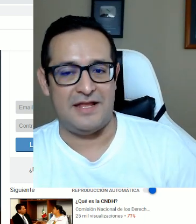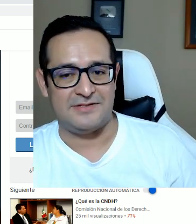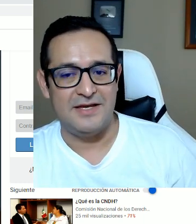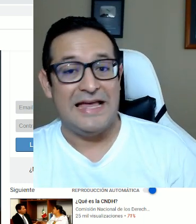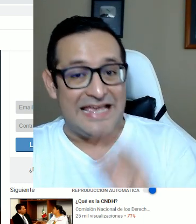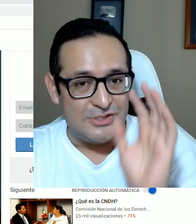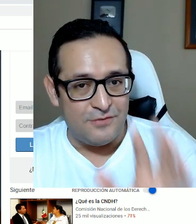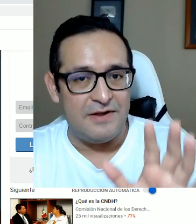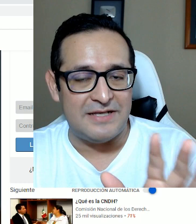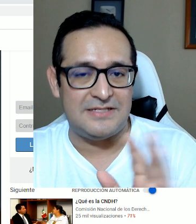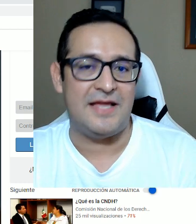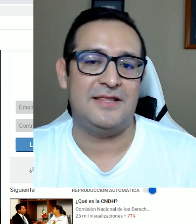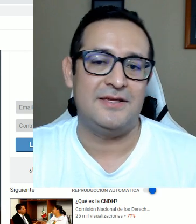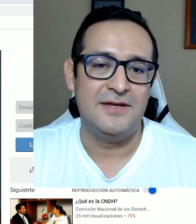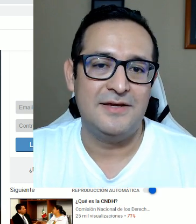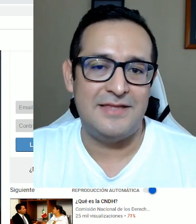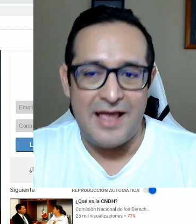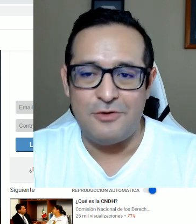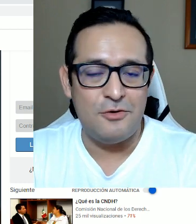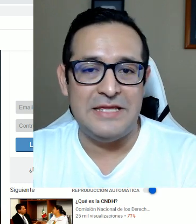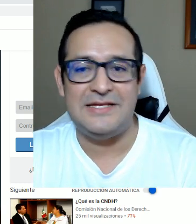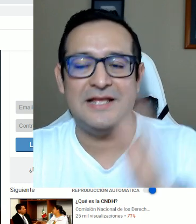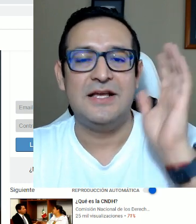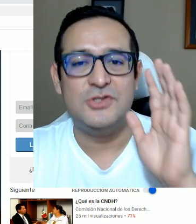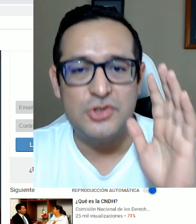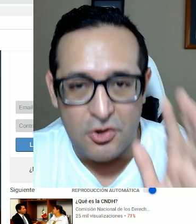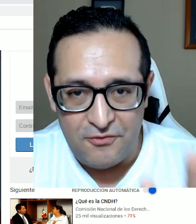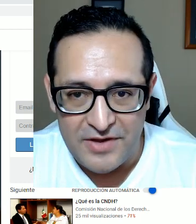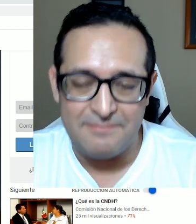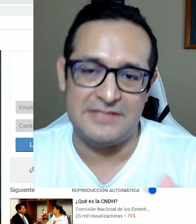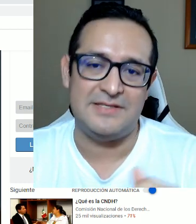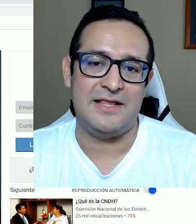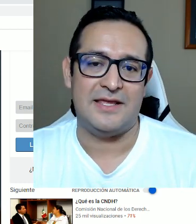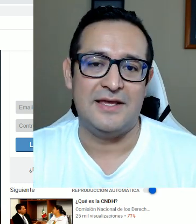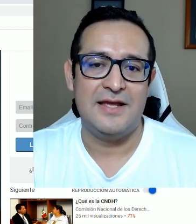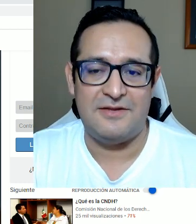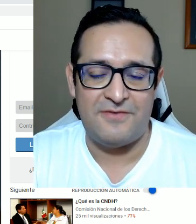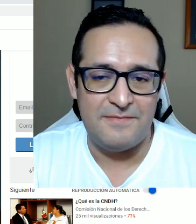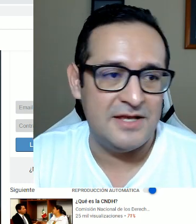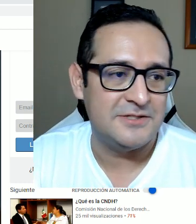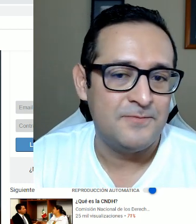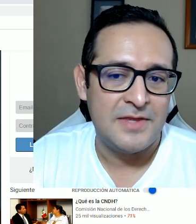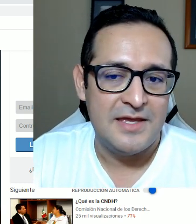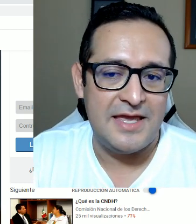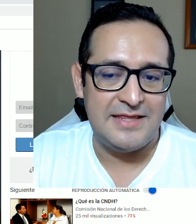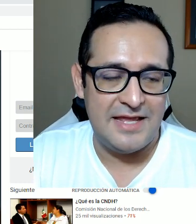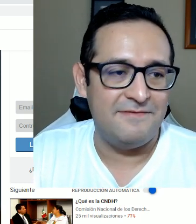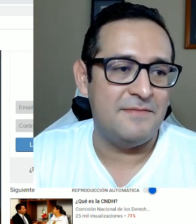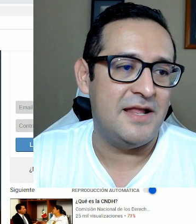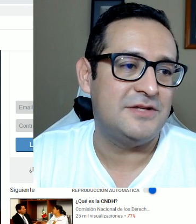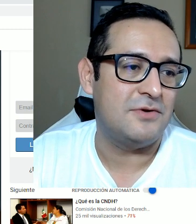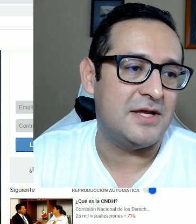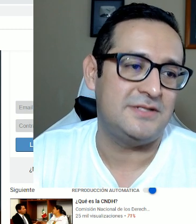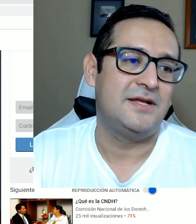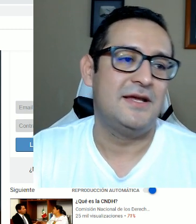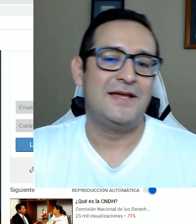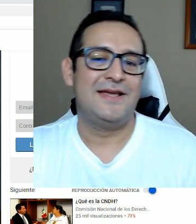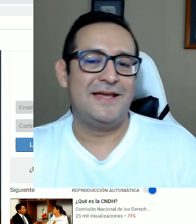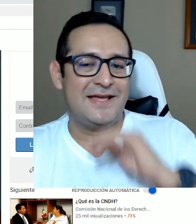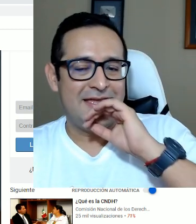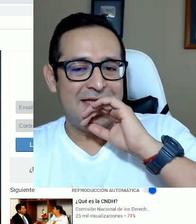familias que sufren bastante tengan o no medicinas sufren bastante las familias que tienen familiares con